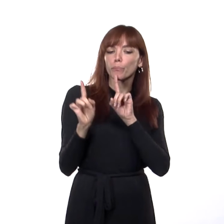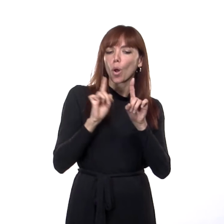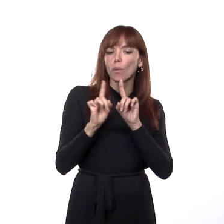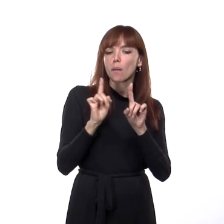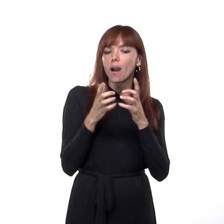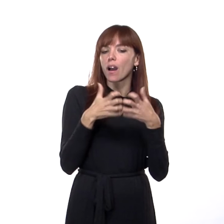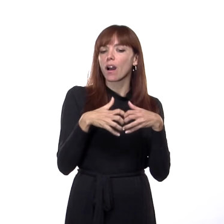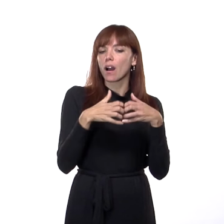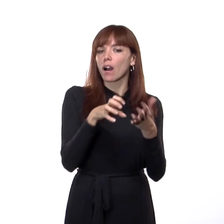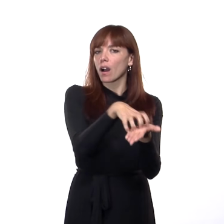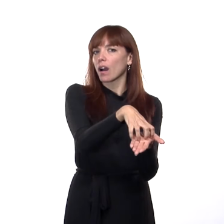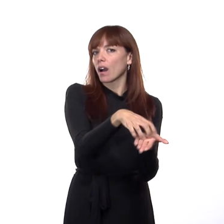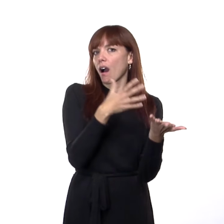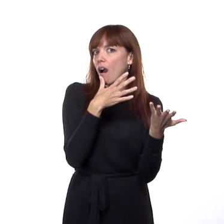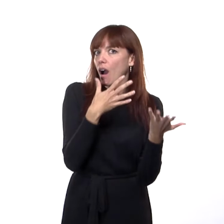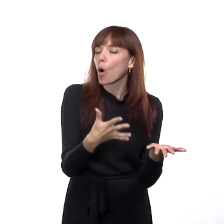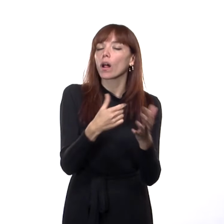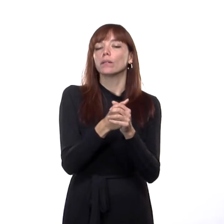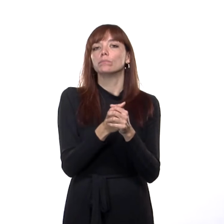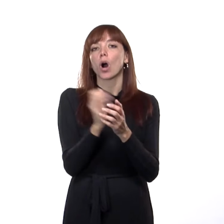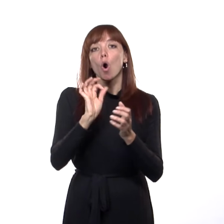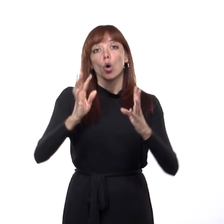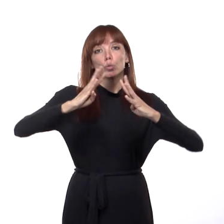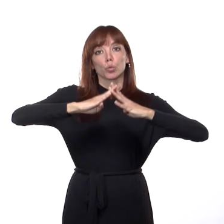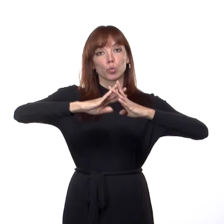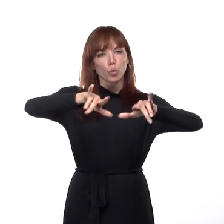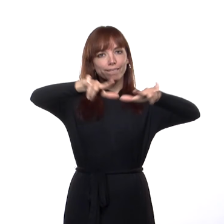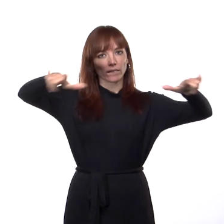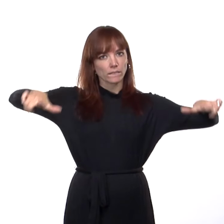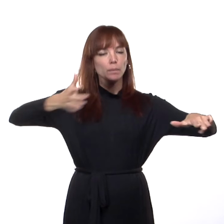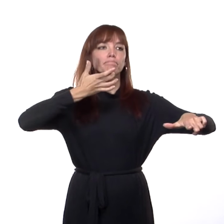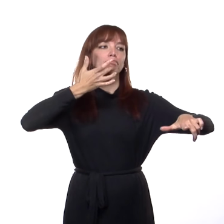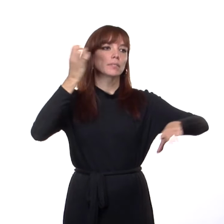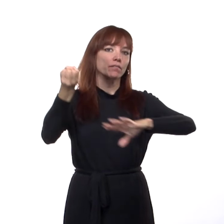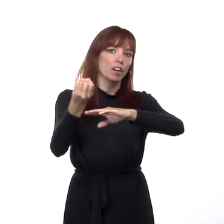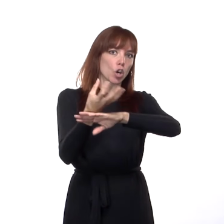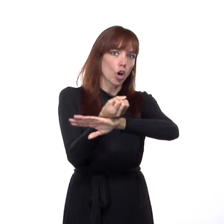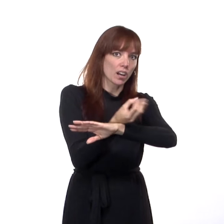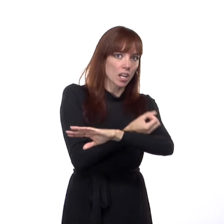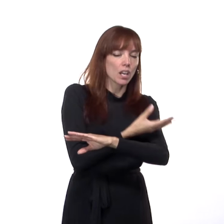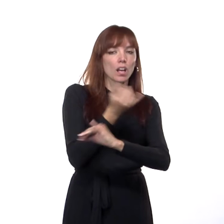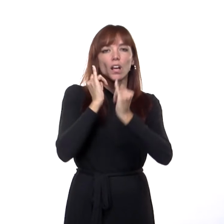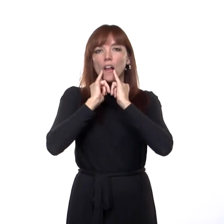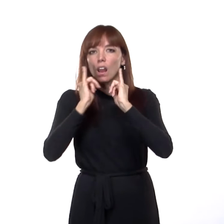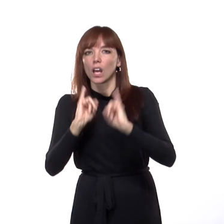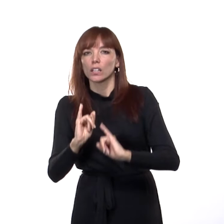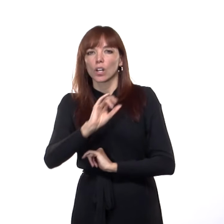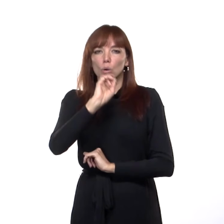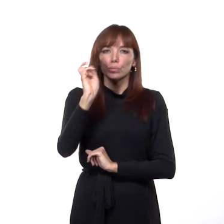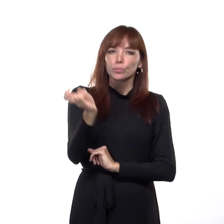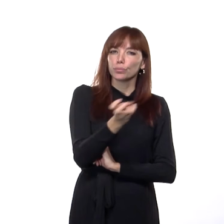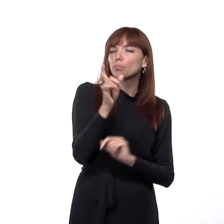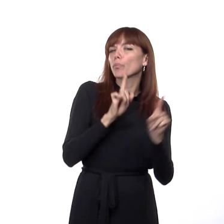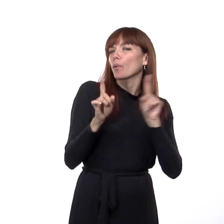industria a día de hoy y las grandes infraestructuras críticas como los ferrocarriles el sector eléctrico etcétera es la